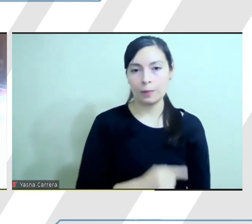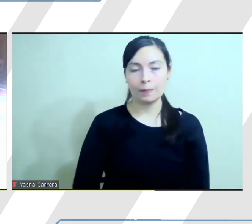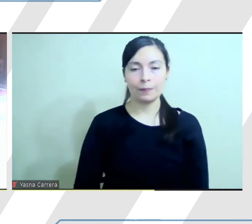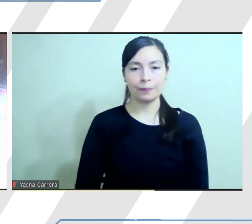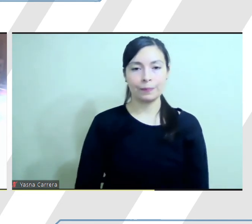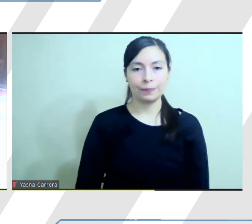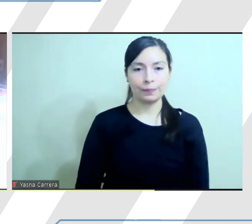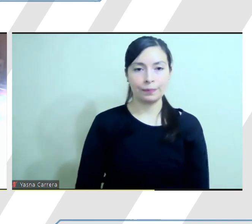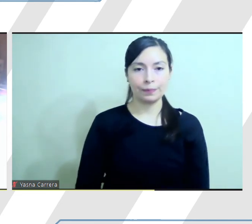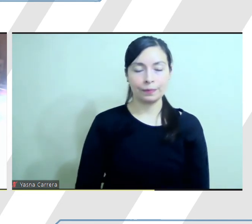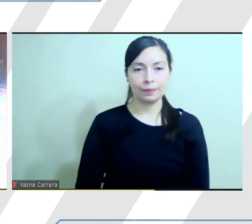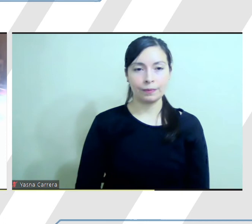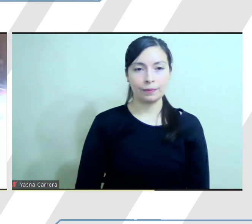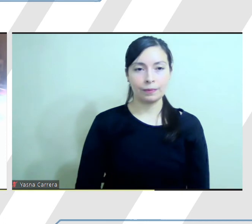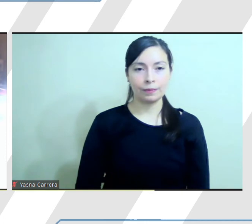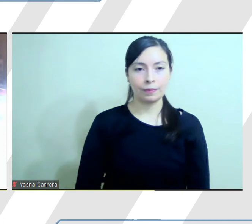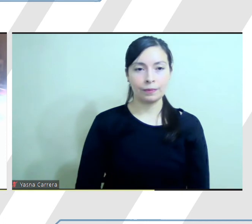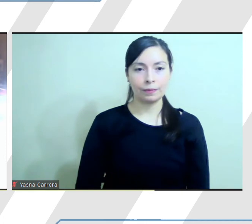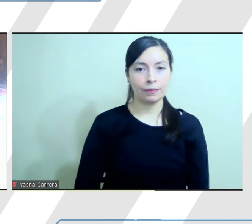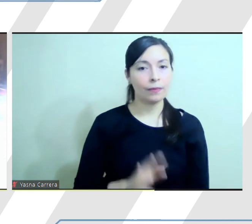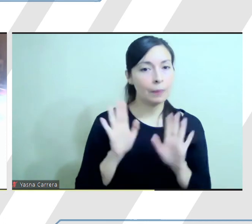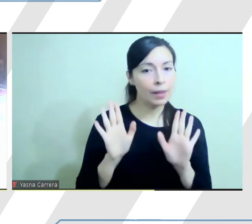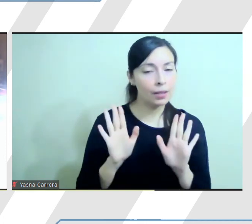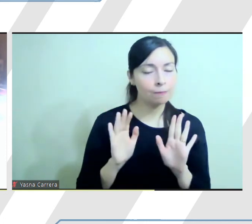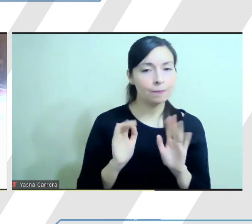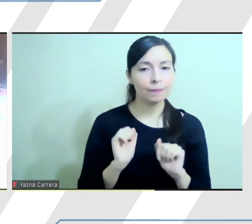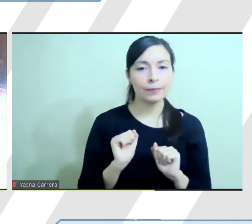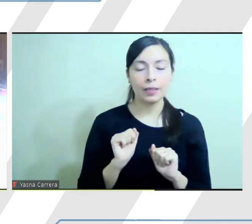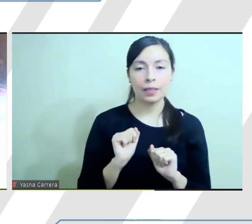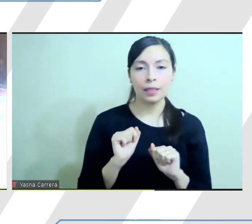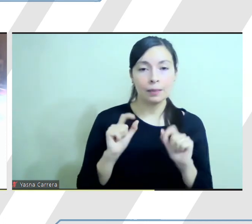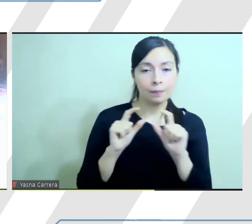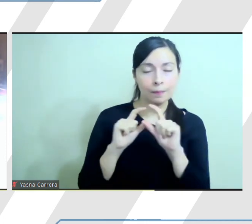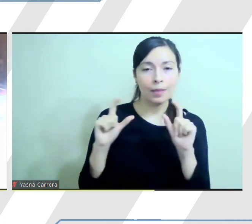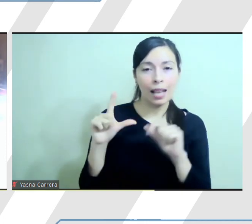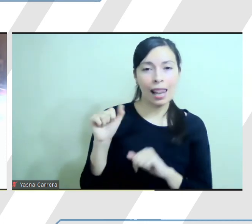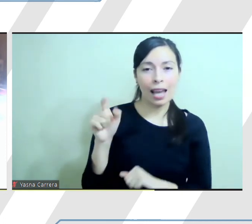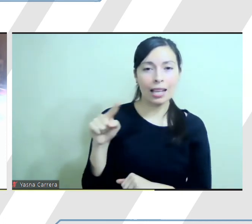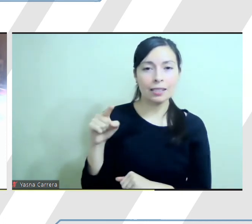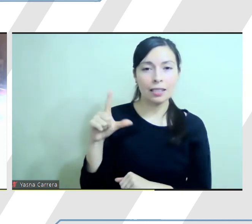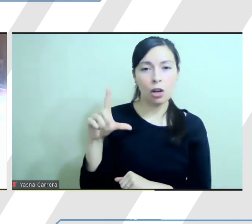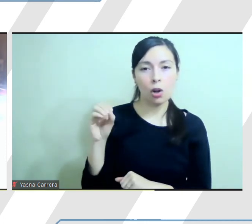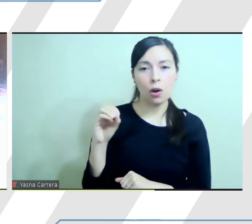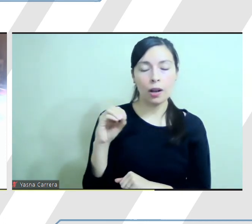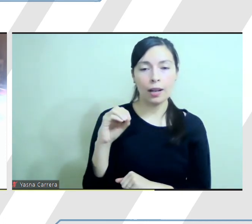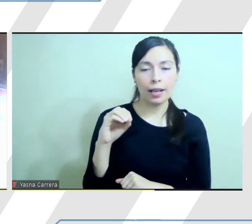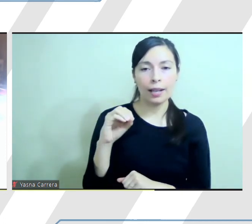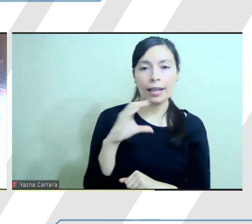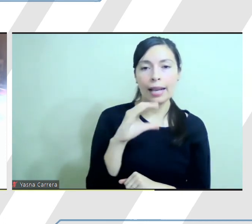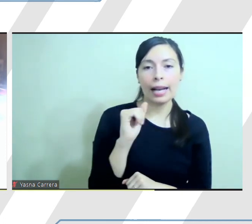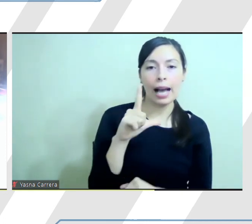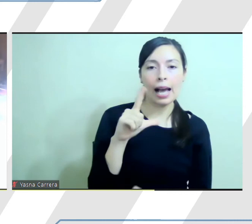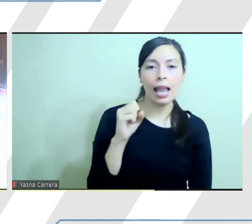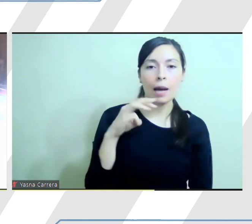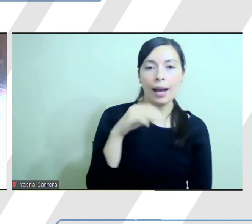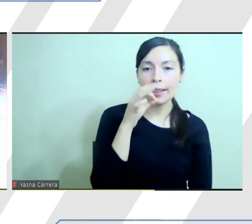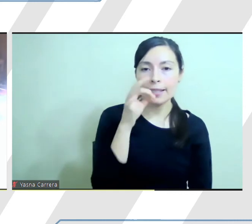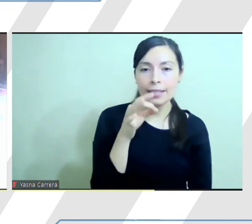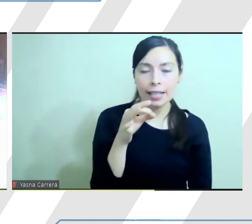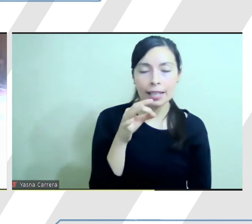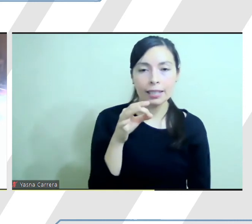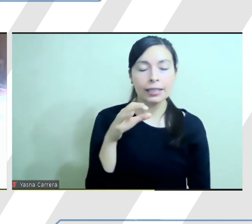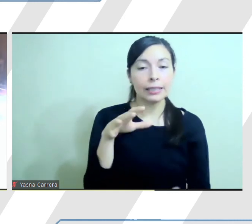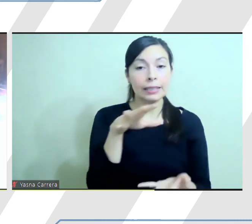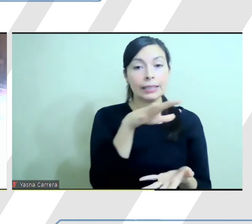con un comentario de Laszlo Calama. Dice, estimado, el observatorio solar se encontraba en el cerro